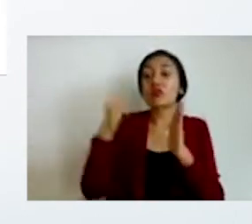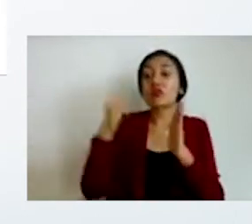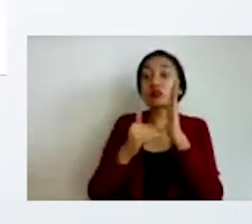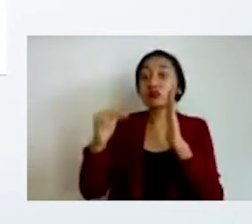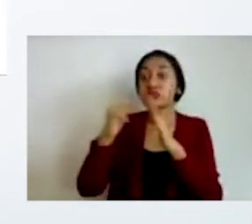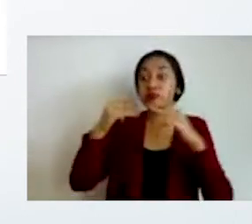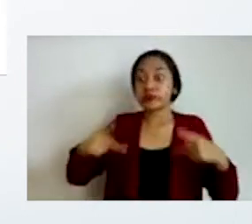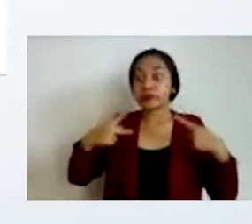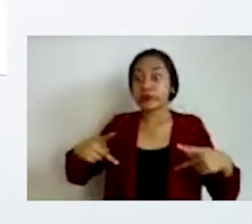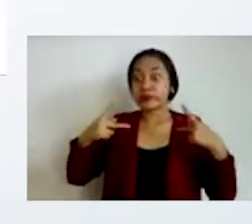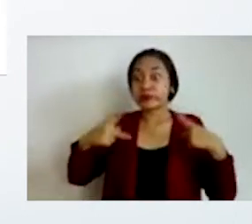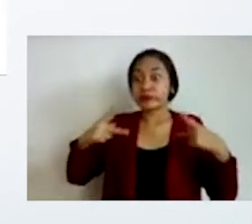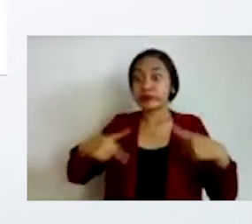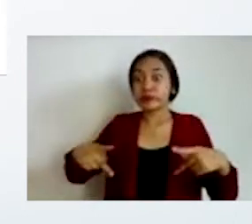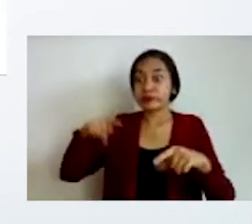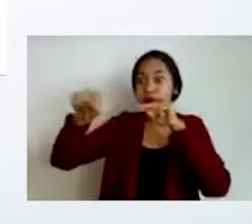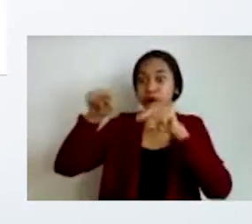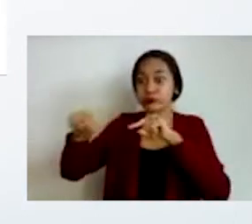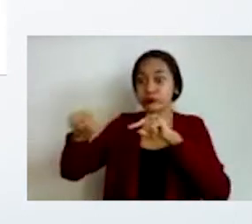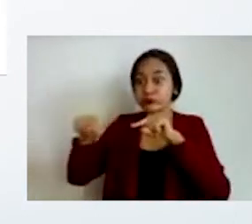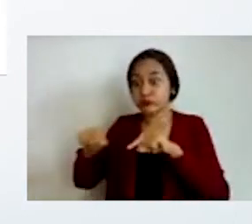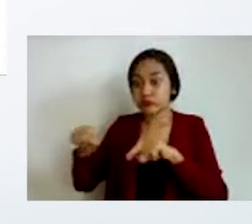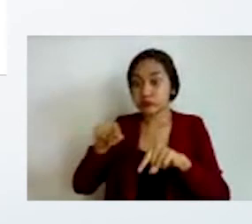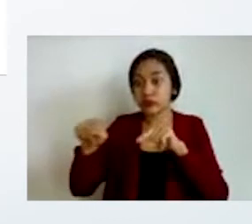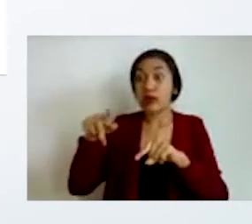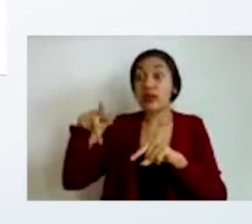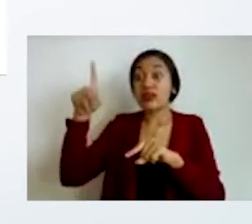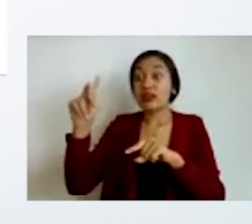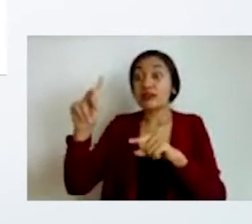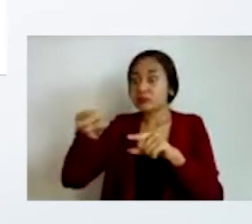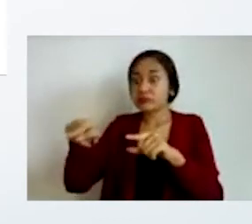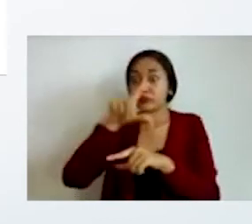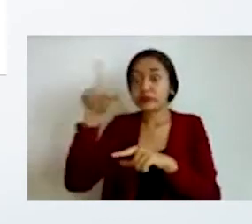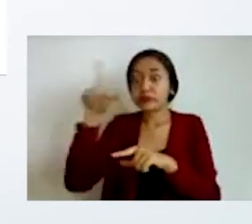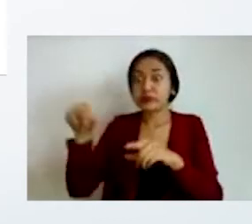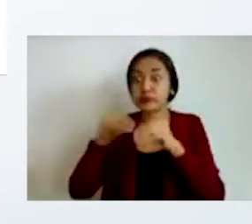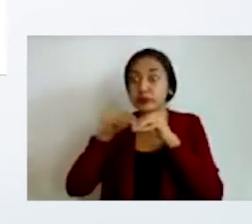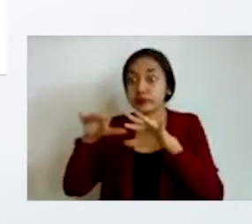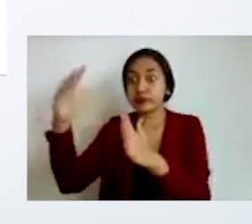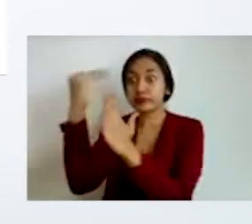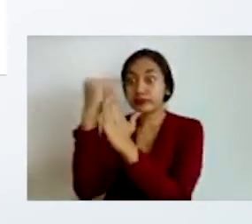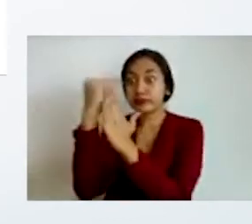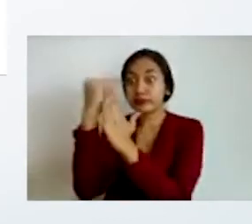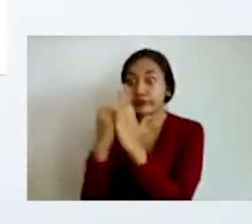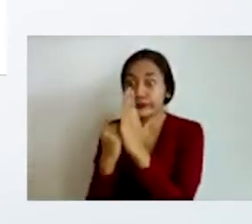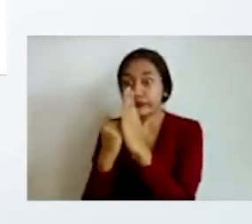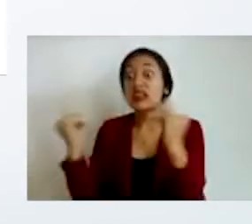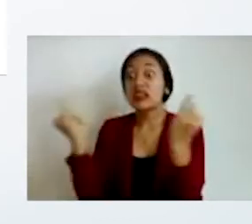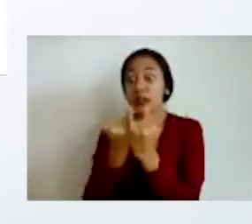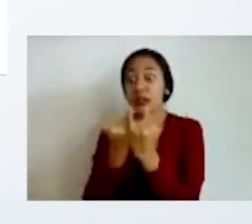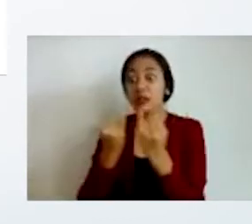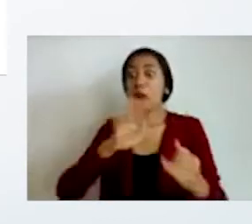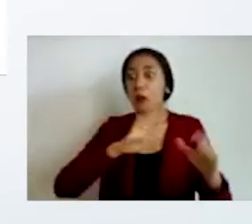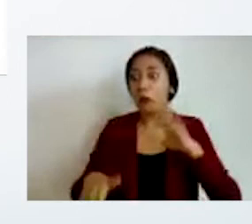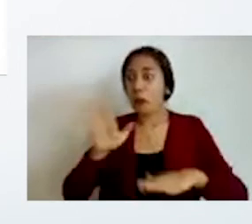total de casos se mantuvo bastante limitado y el número de muertes también. Entonces los demás